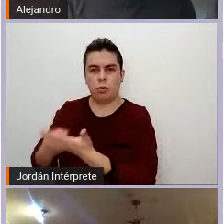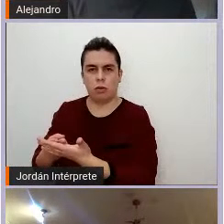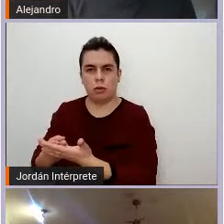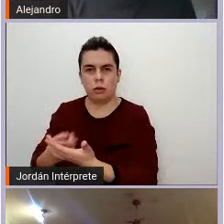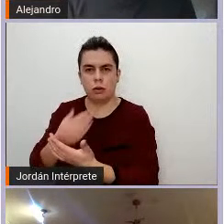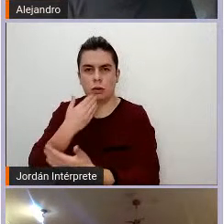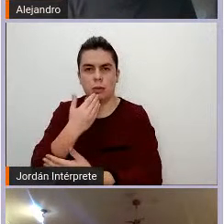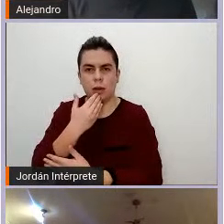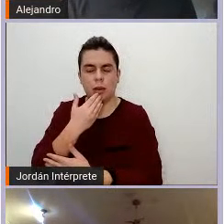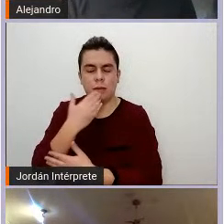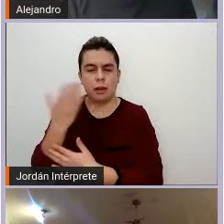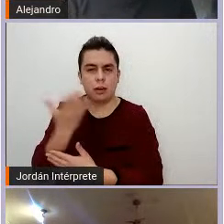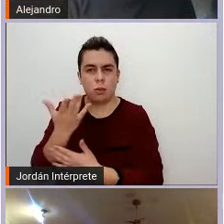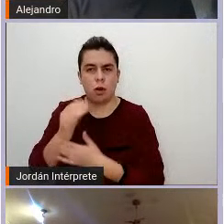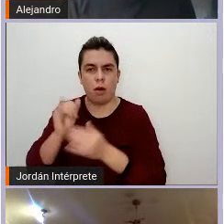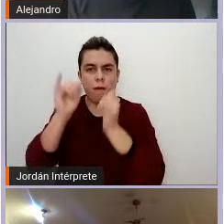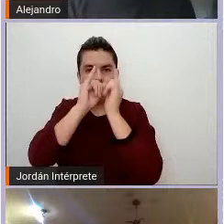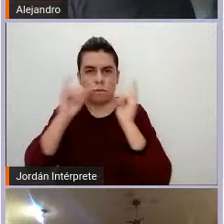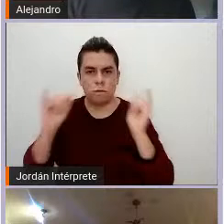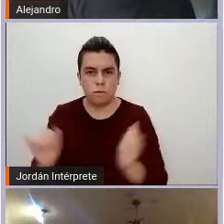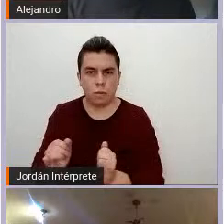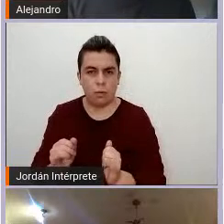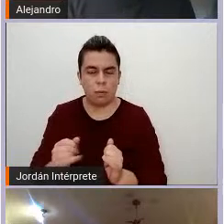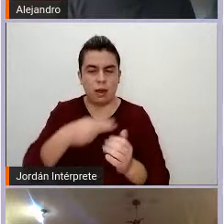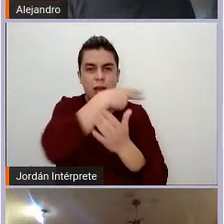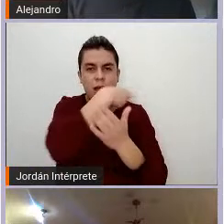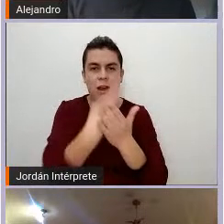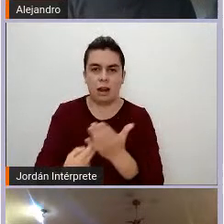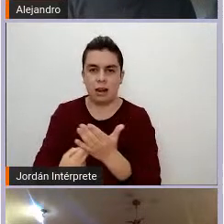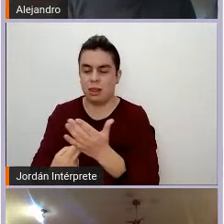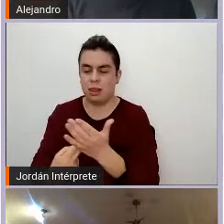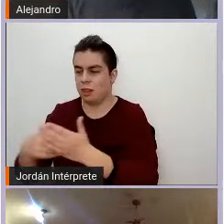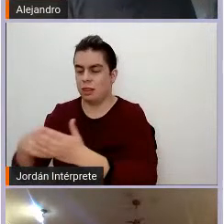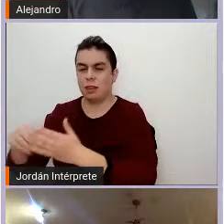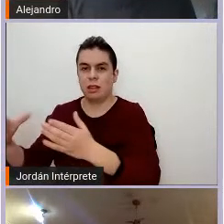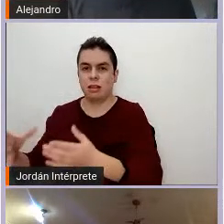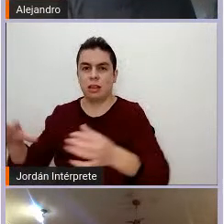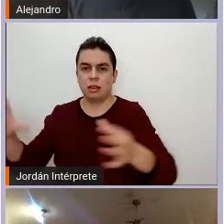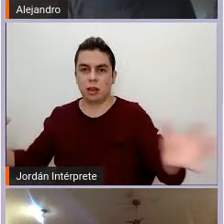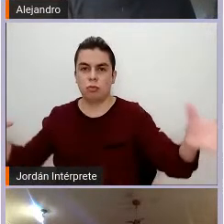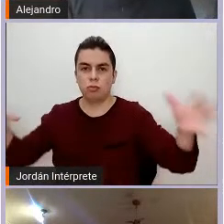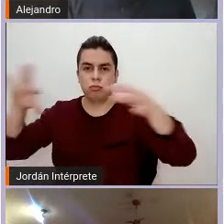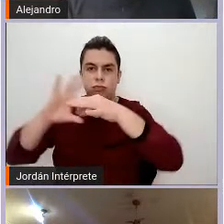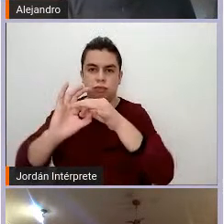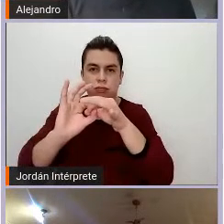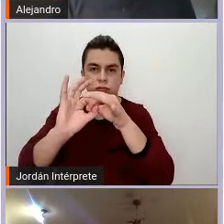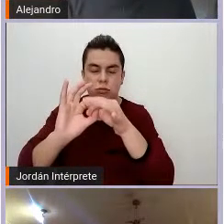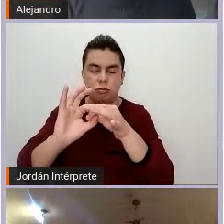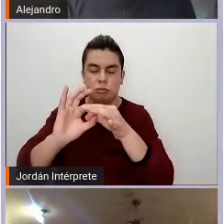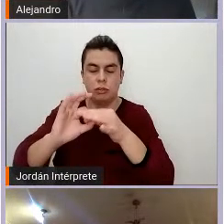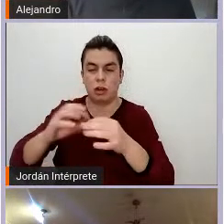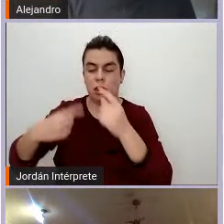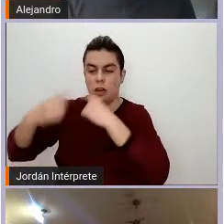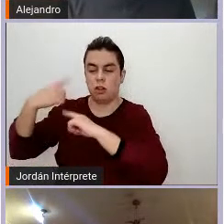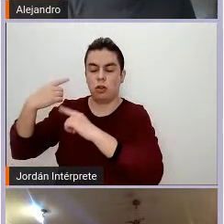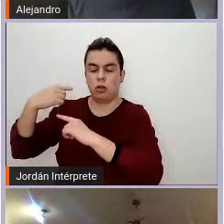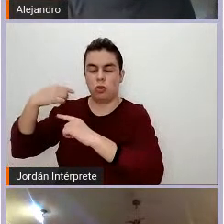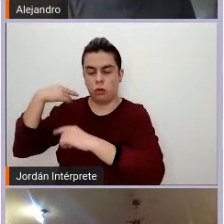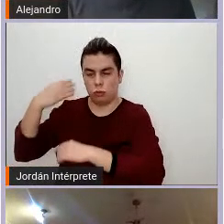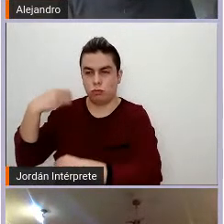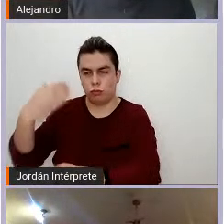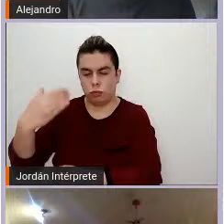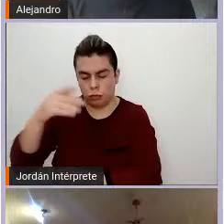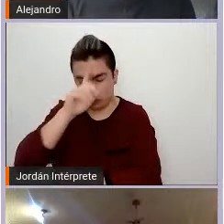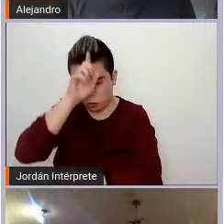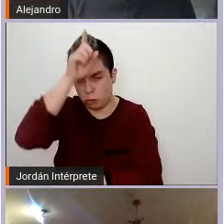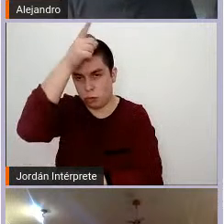se conectan y convergen en la tradición popular. Para algunos, esta descripción puede traer a la memoria la famosa pintura La